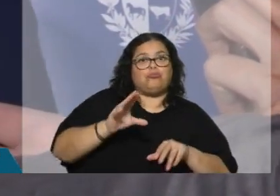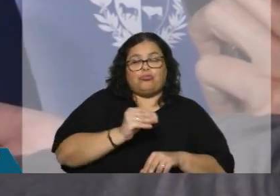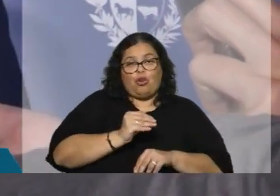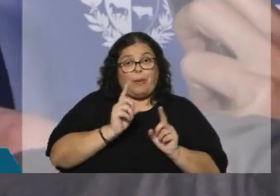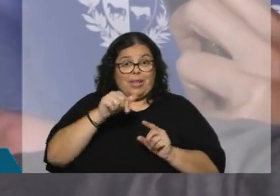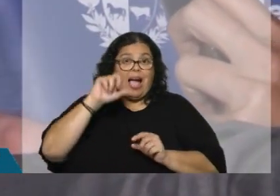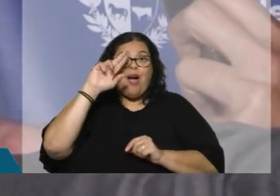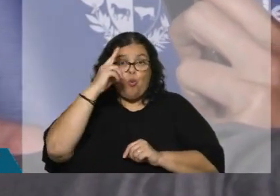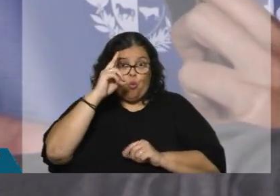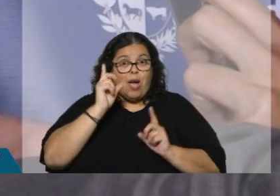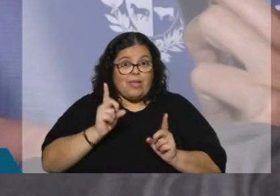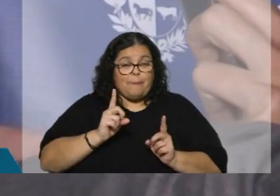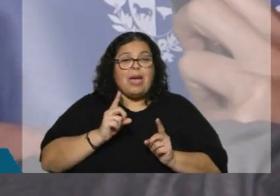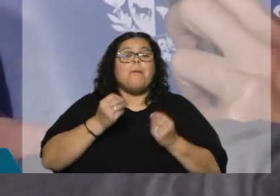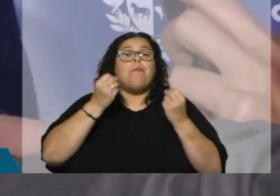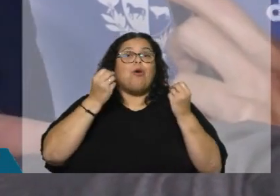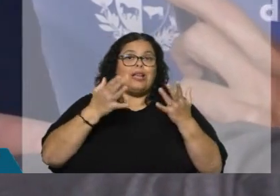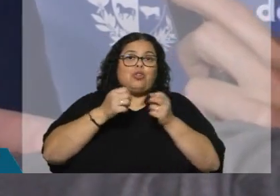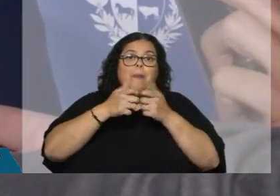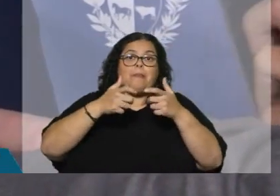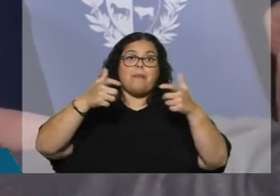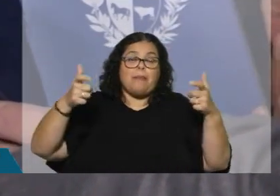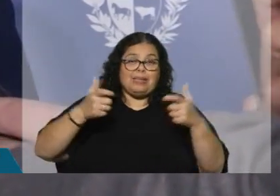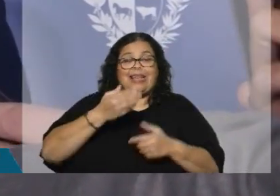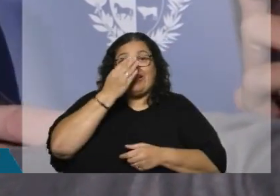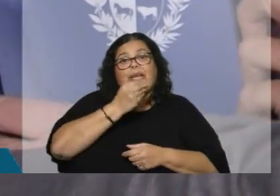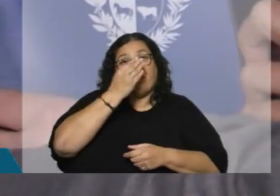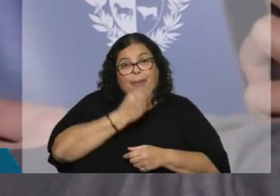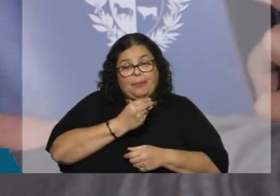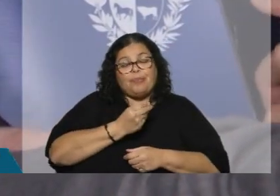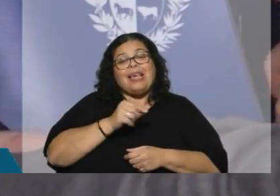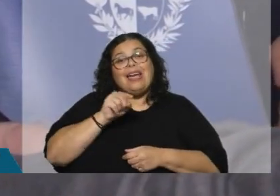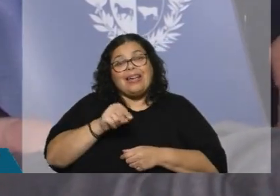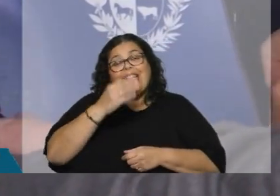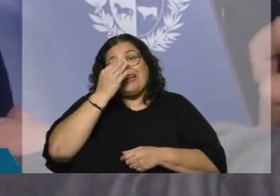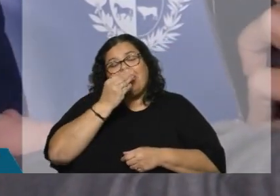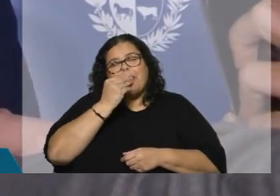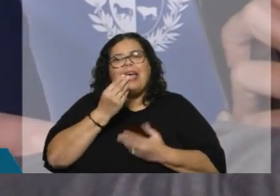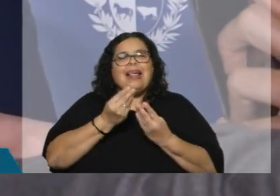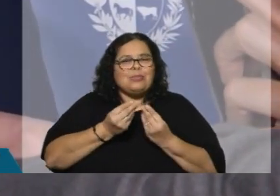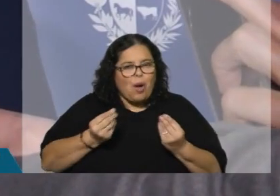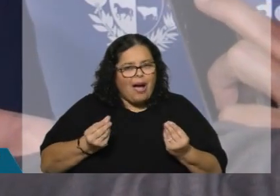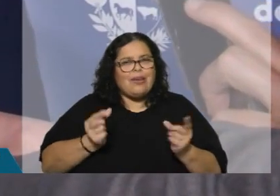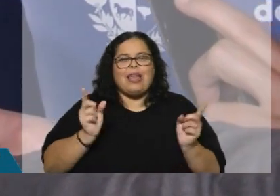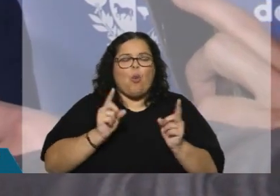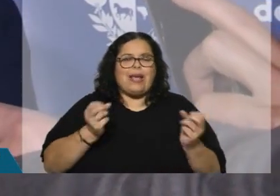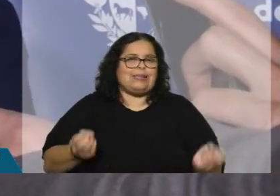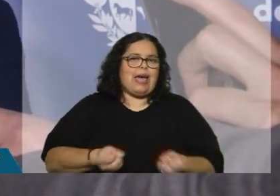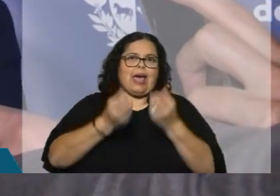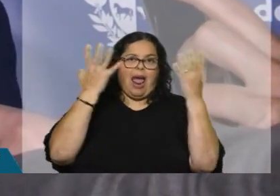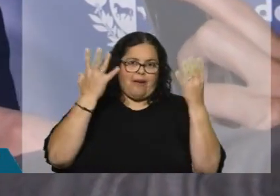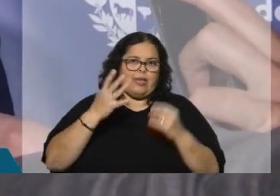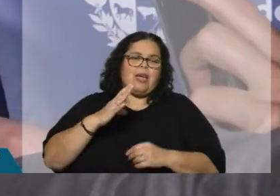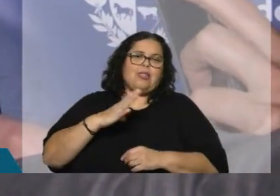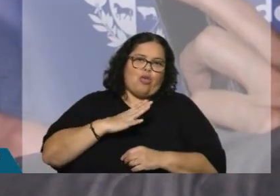responde a este aumento de casos de gripe, que como dije son cuadros leves, que no se trasladan por ahora a